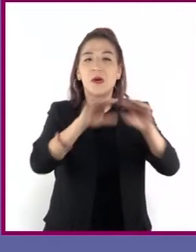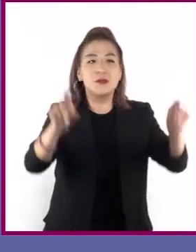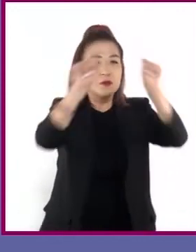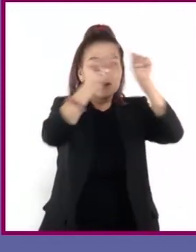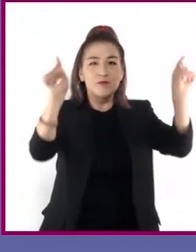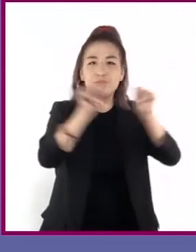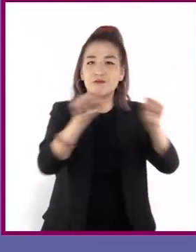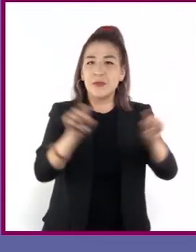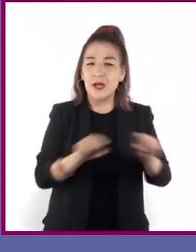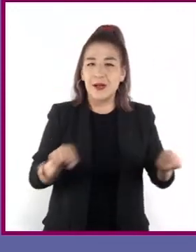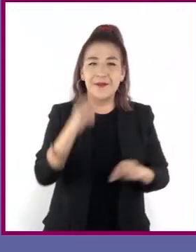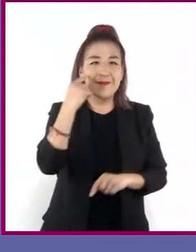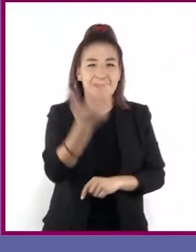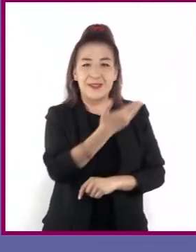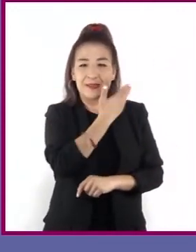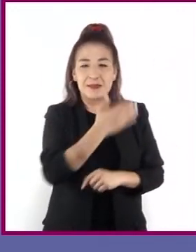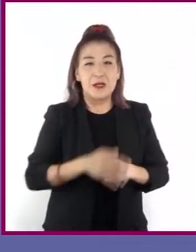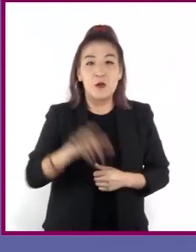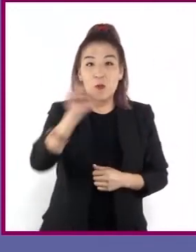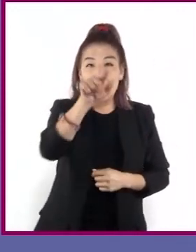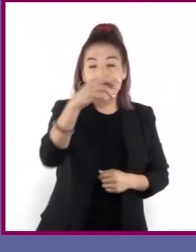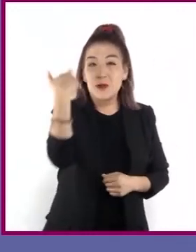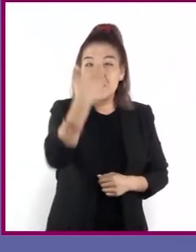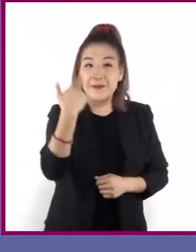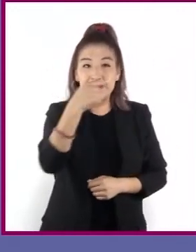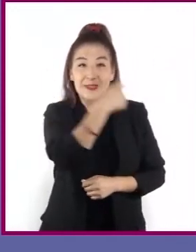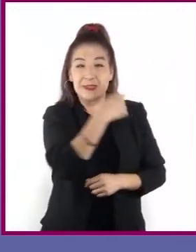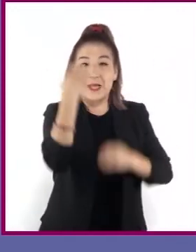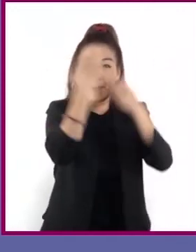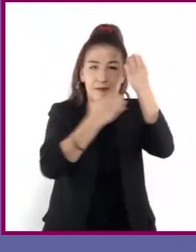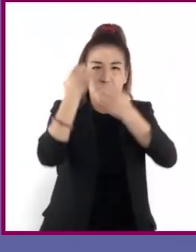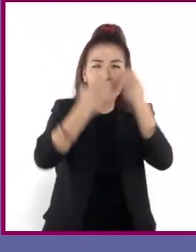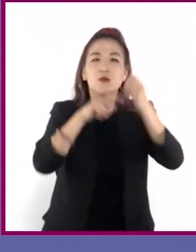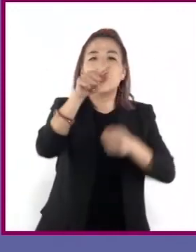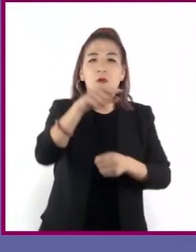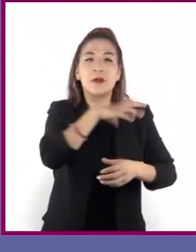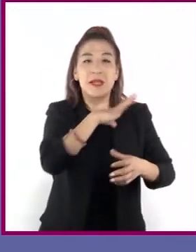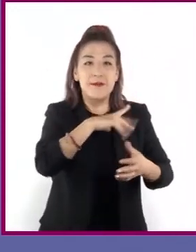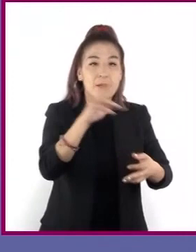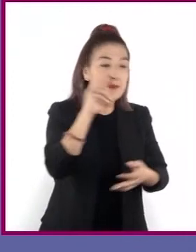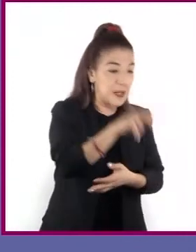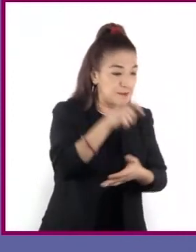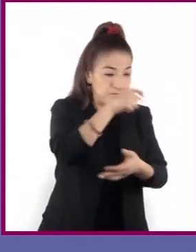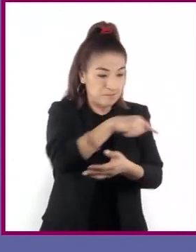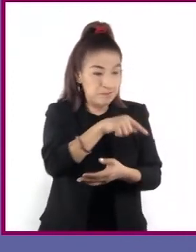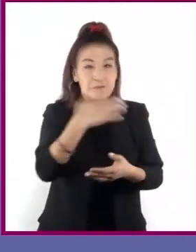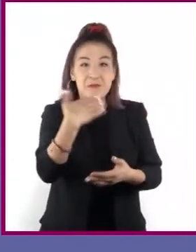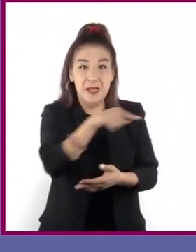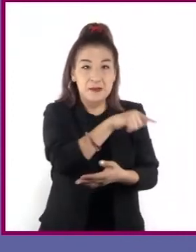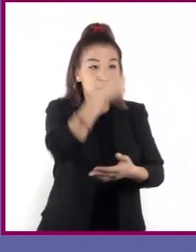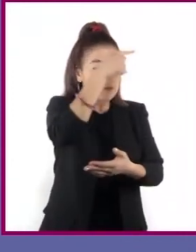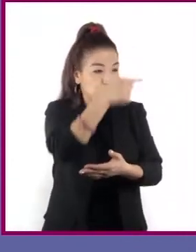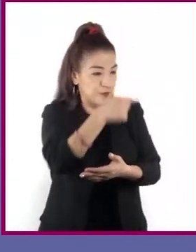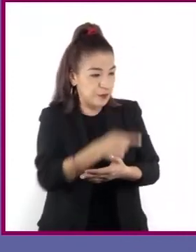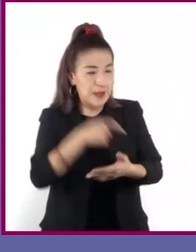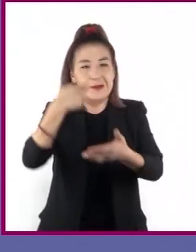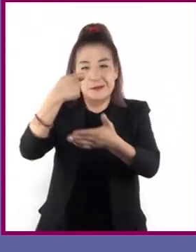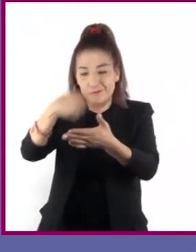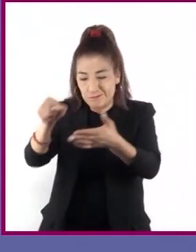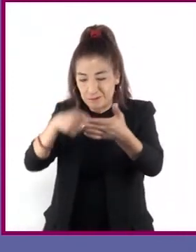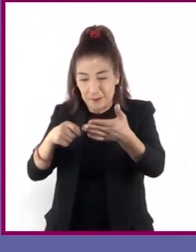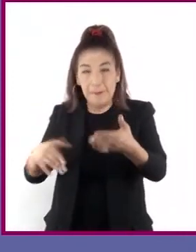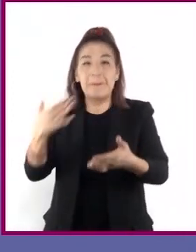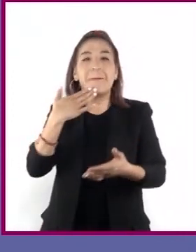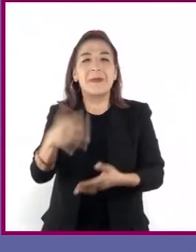del contenido. Al autoevaluar nuestro resumen, debemos poner especial atención a cada uno de los rasgos que se